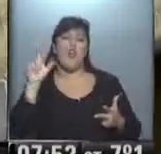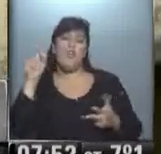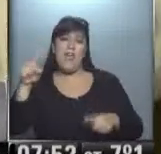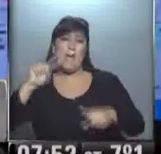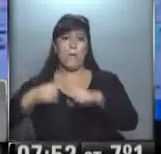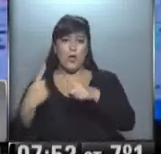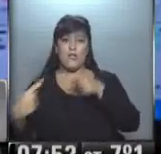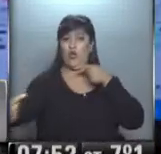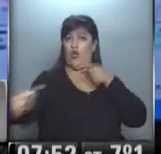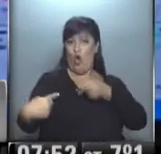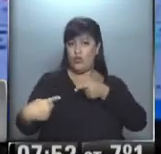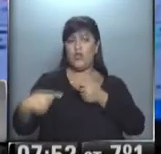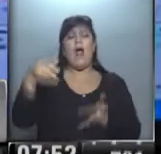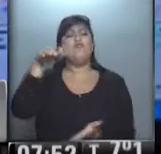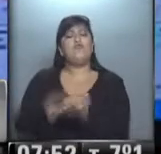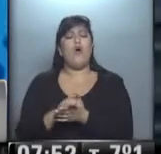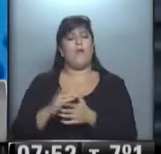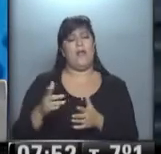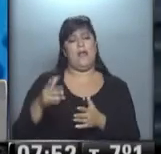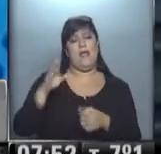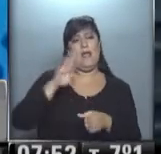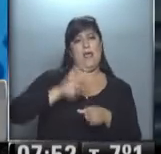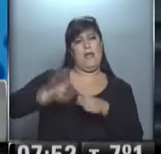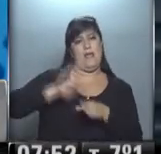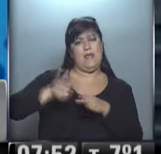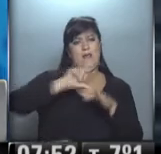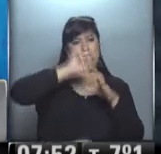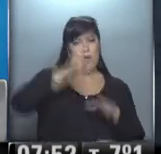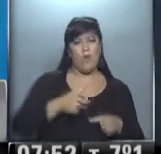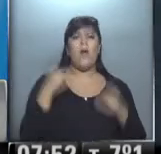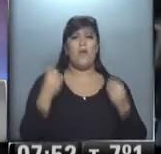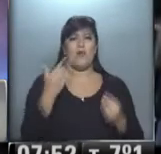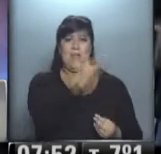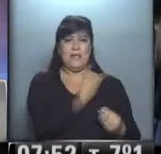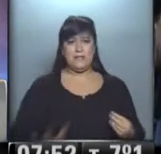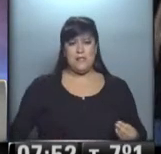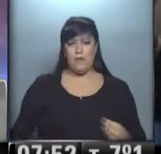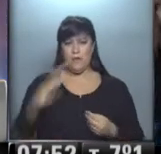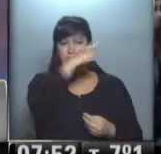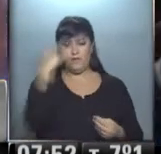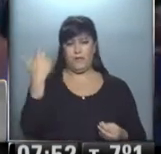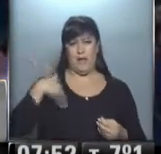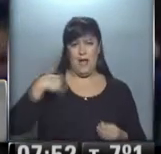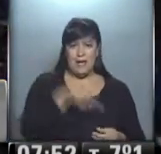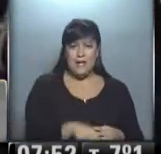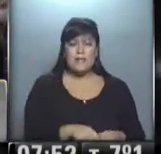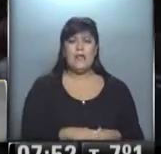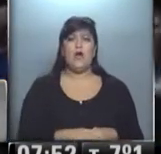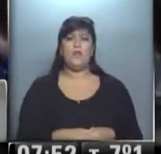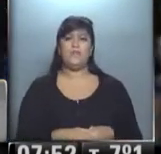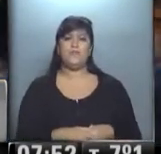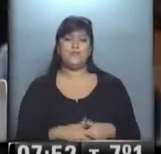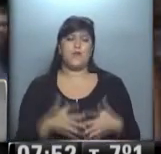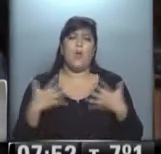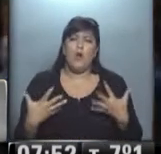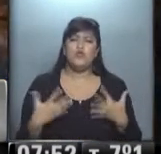sobre las negociaciones entendiendo qué el estado argentino por supuesto va más